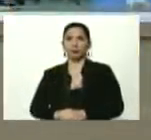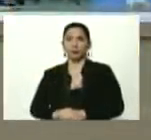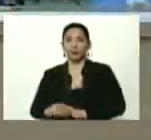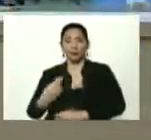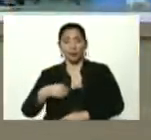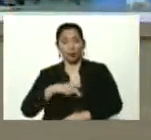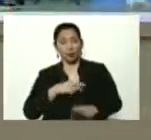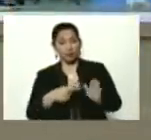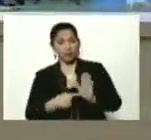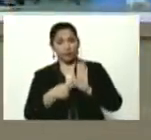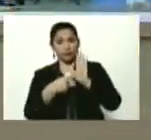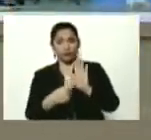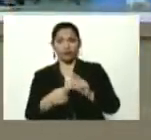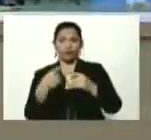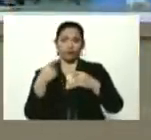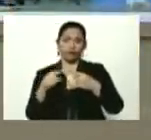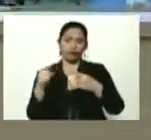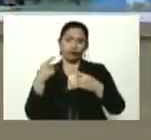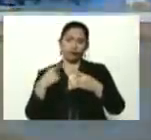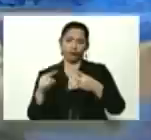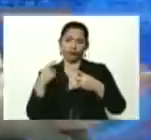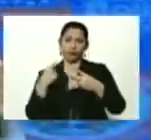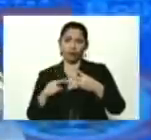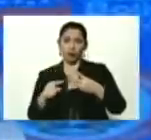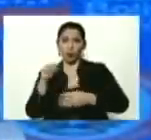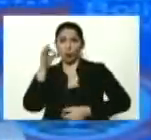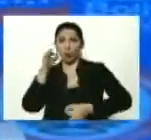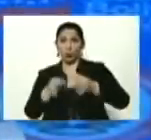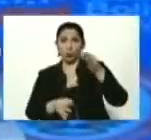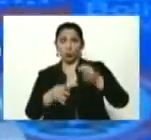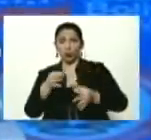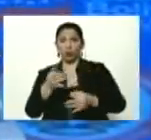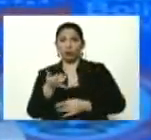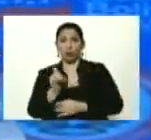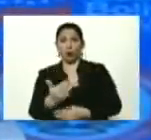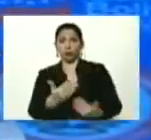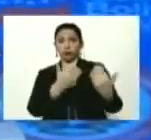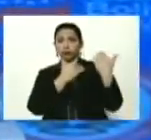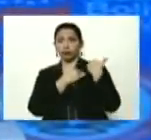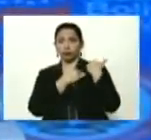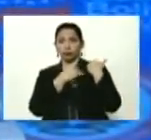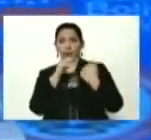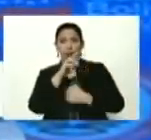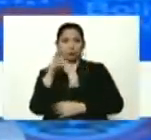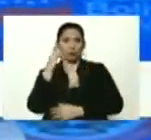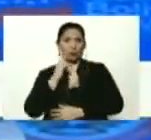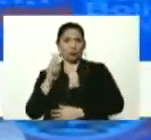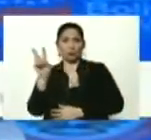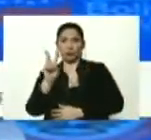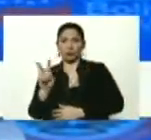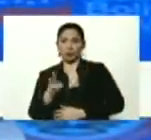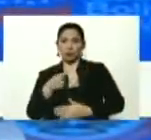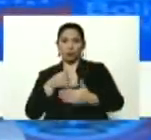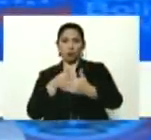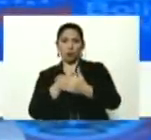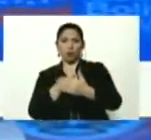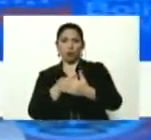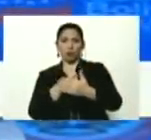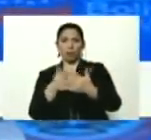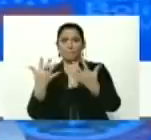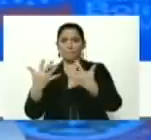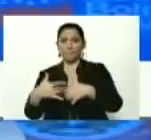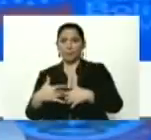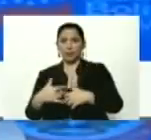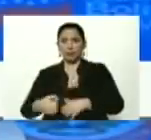Hemos presentado aquí casos, son juicios que lleva la República contra una empresa de maletín